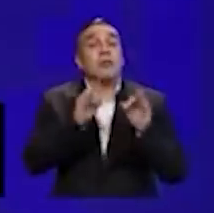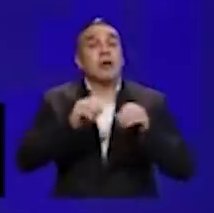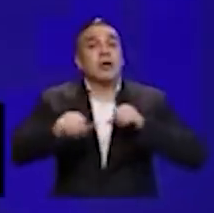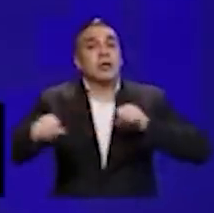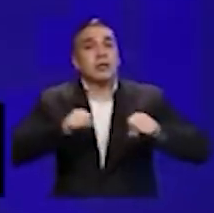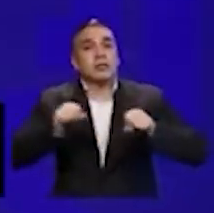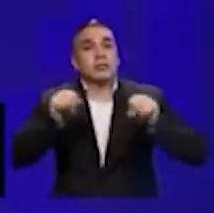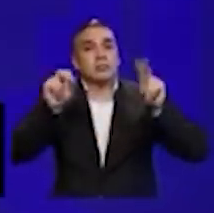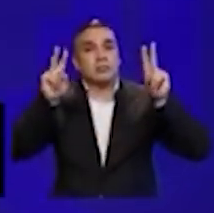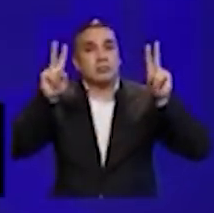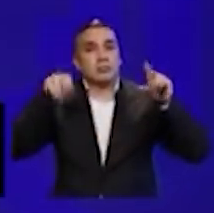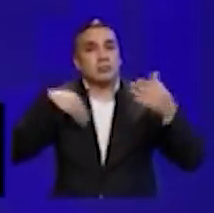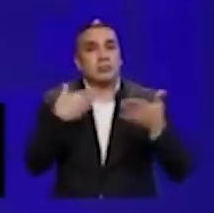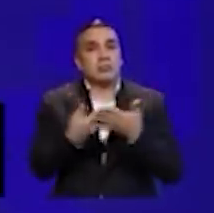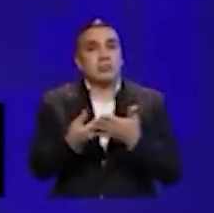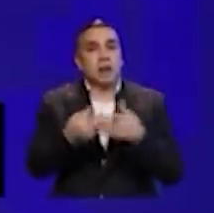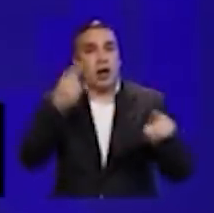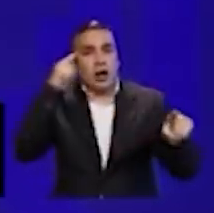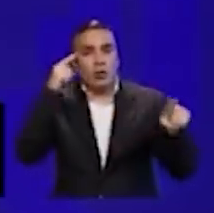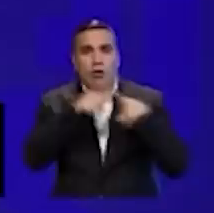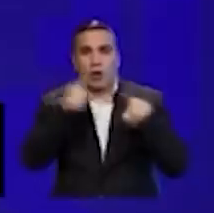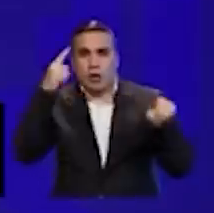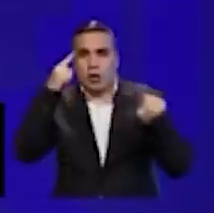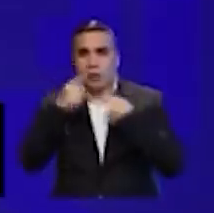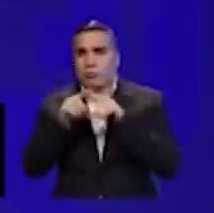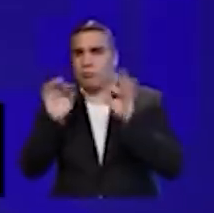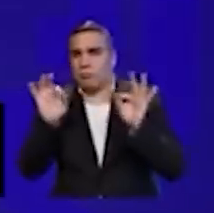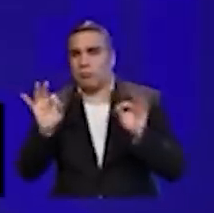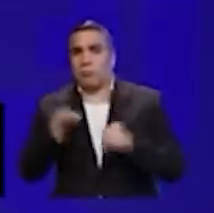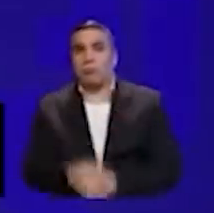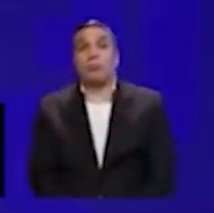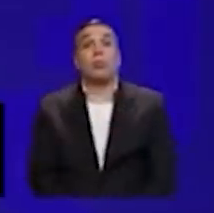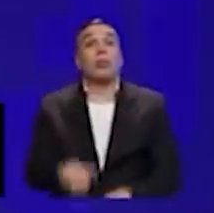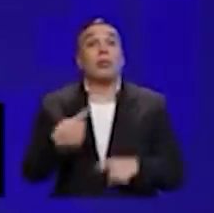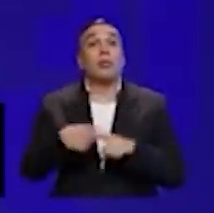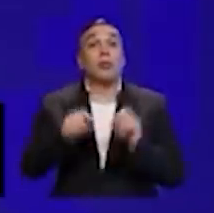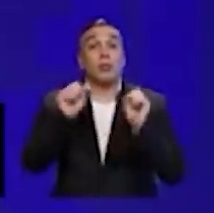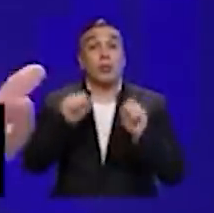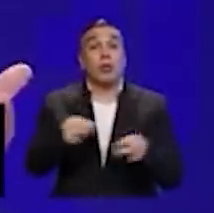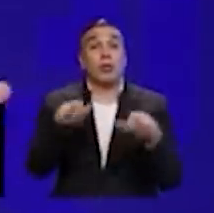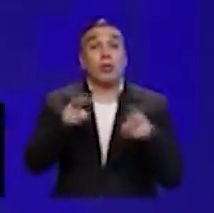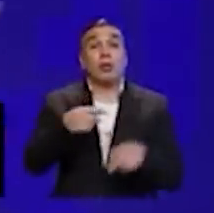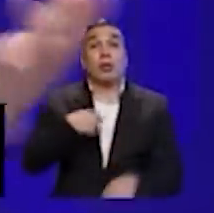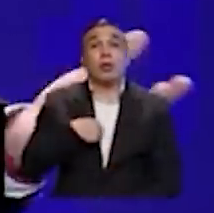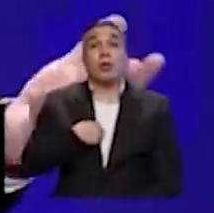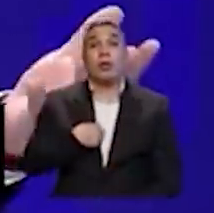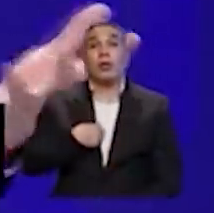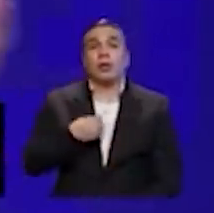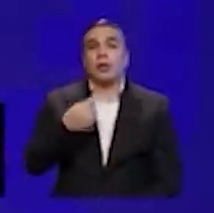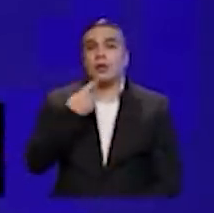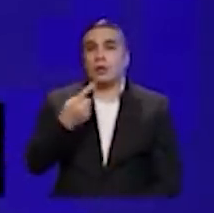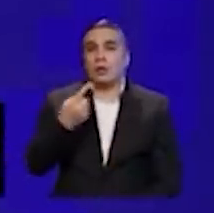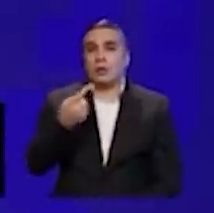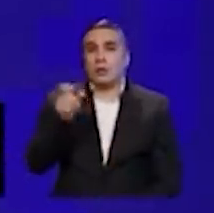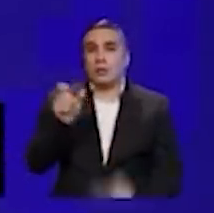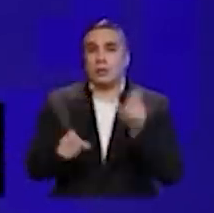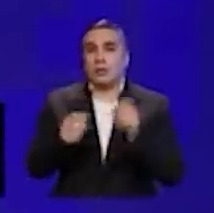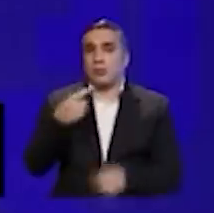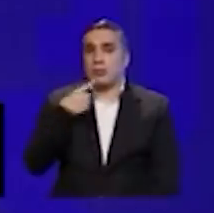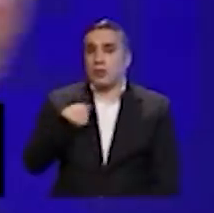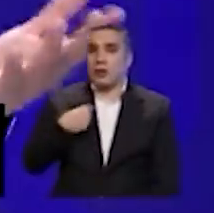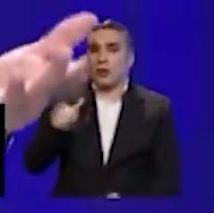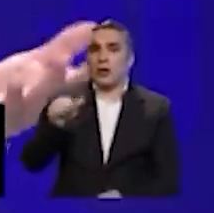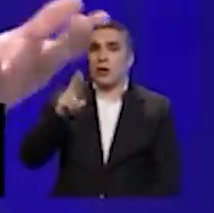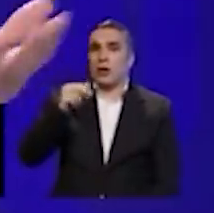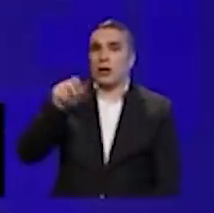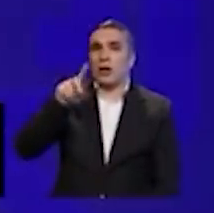candidato. Claro, yo nací en este país que sabe a caña y almidón, que se ilumina mucho. ¡Ay, qué antes